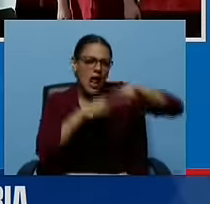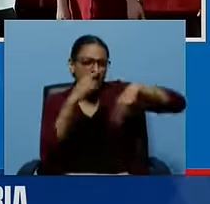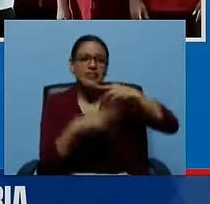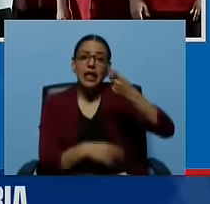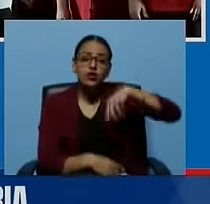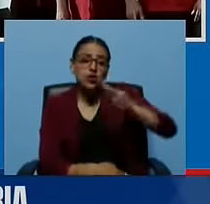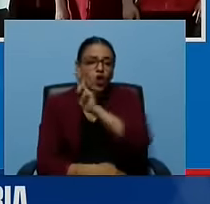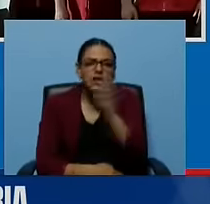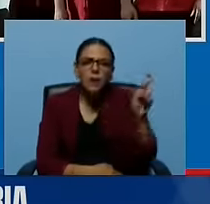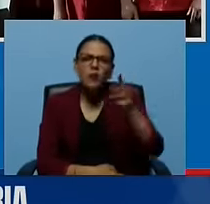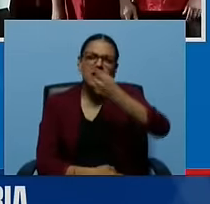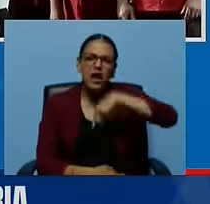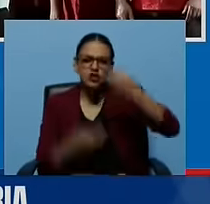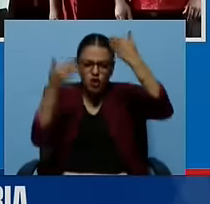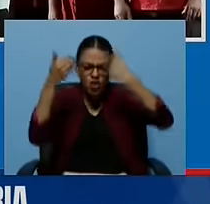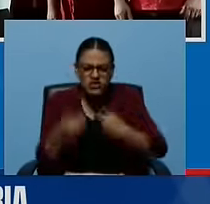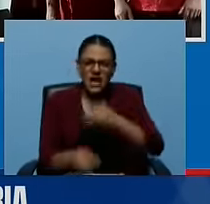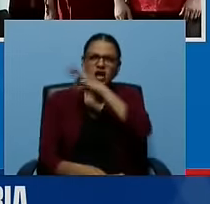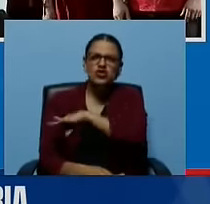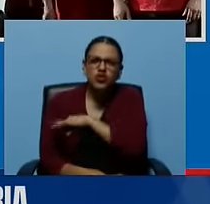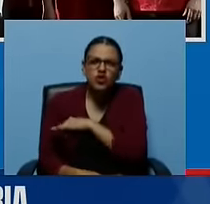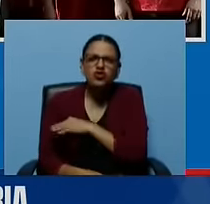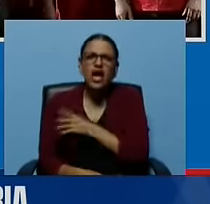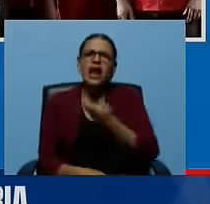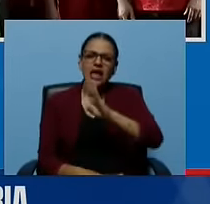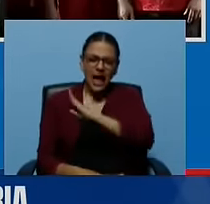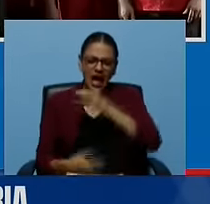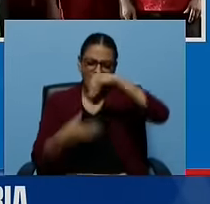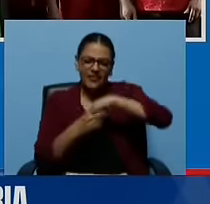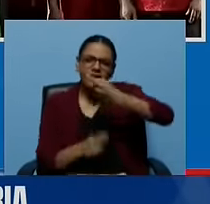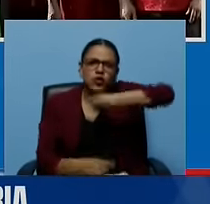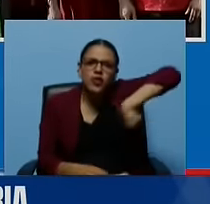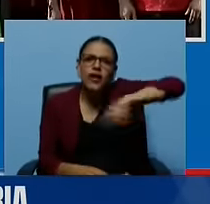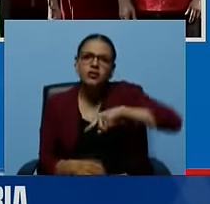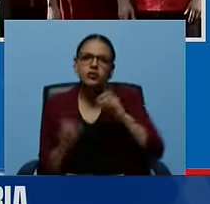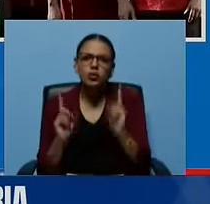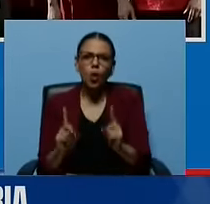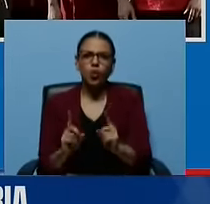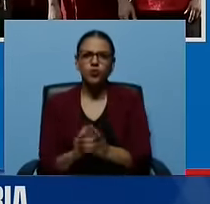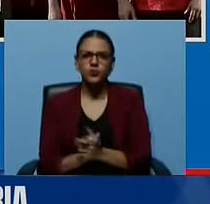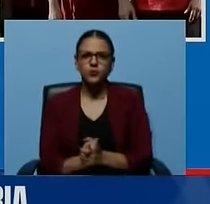República? ¿Qué es el ser social que nos pertenece a todos?